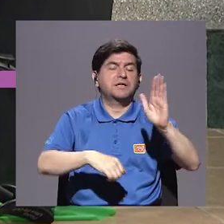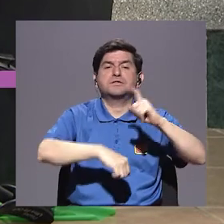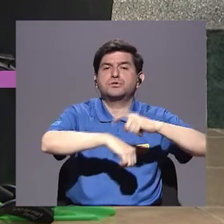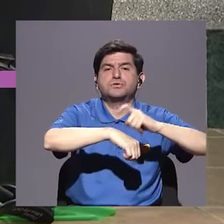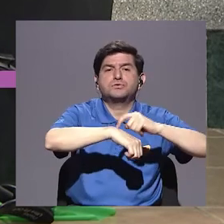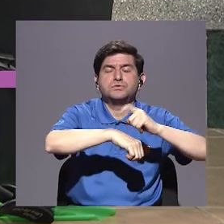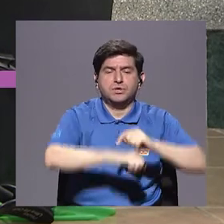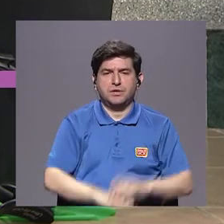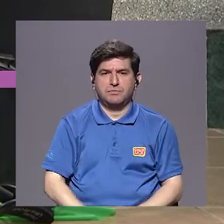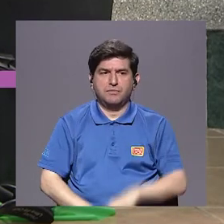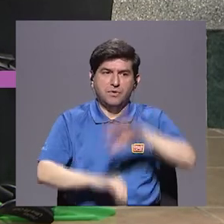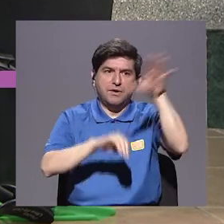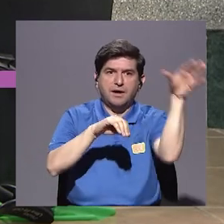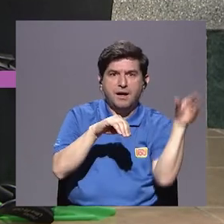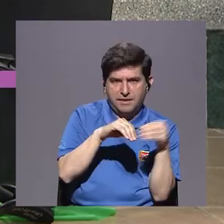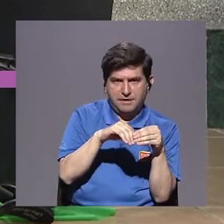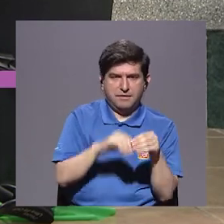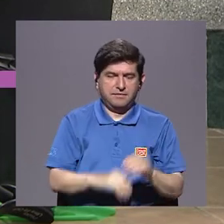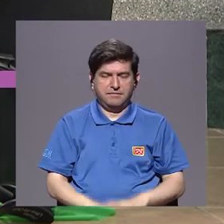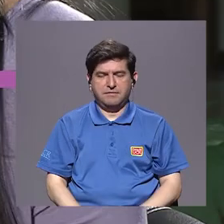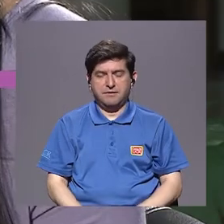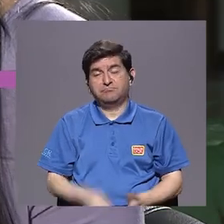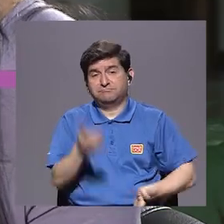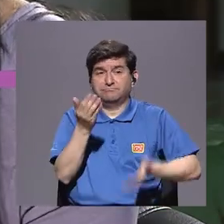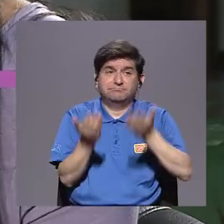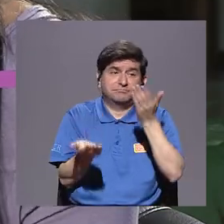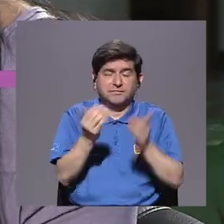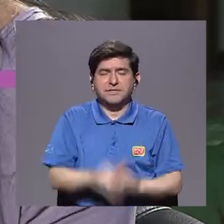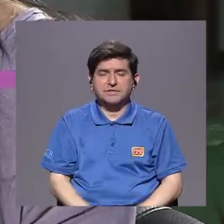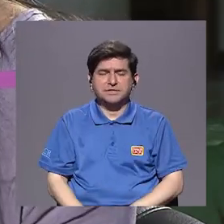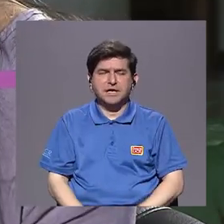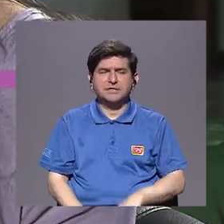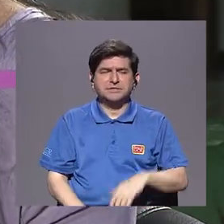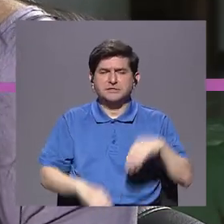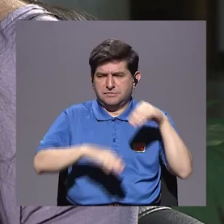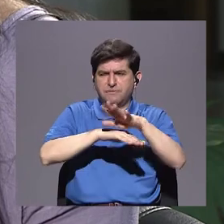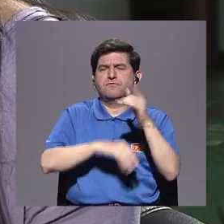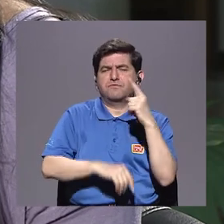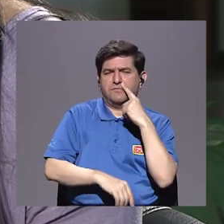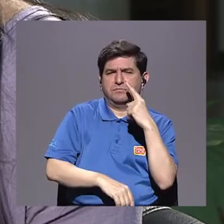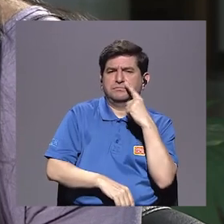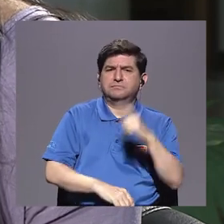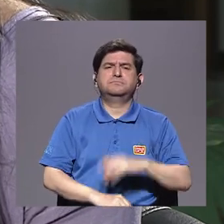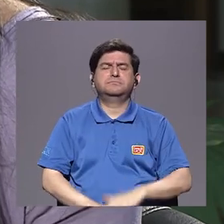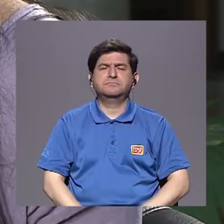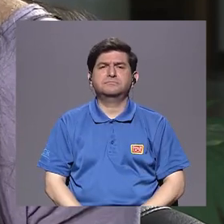época, ¿verdad? Sumado a eso, ¿verdad? Probablemente por parte de su padre, él